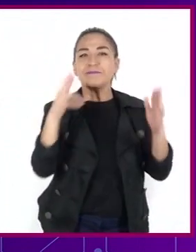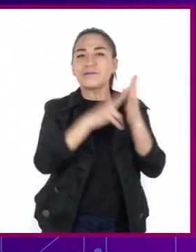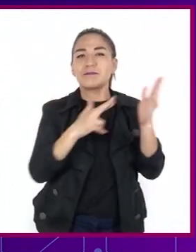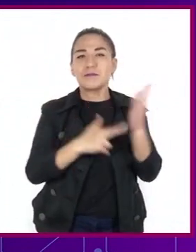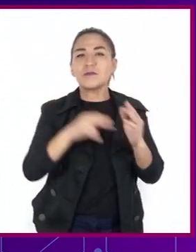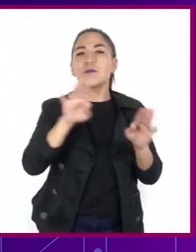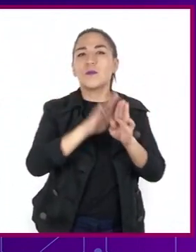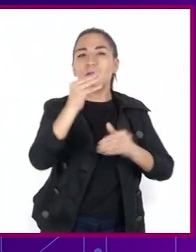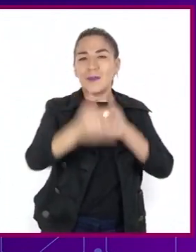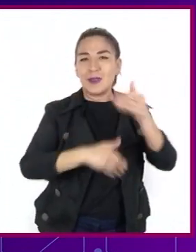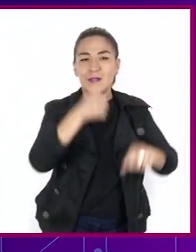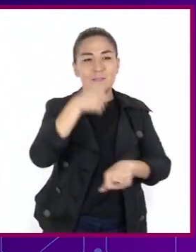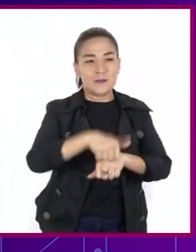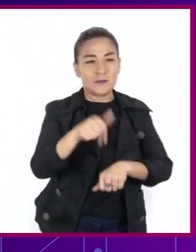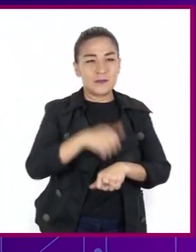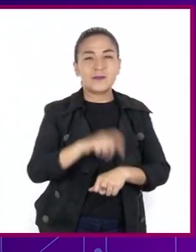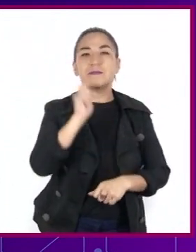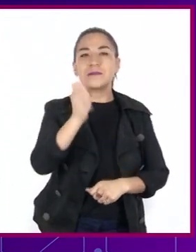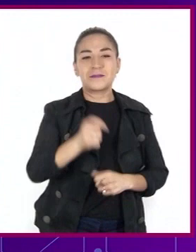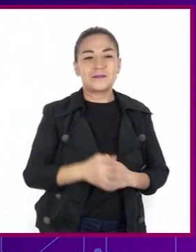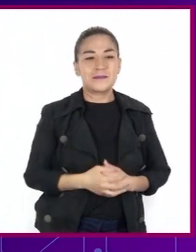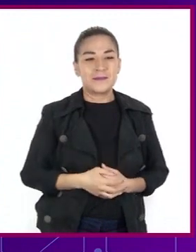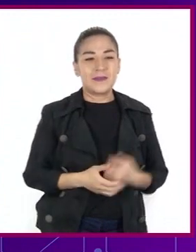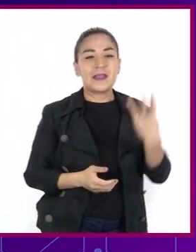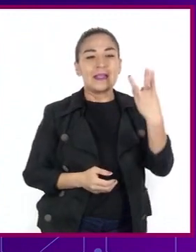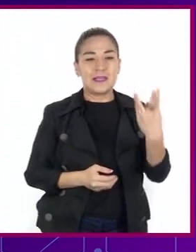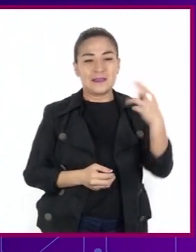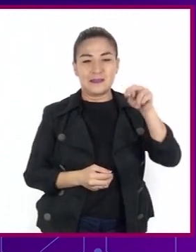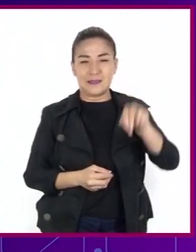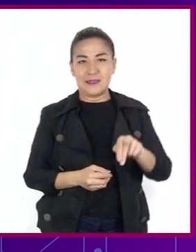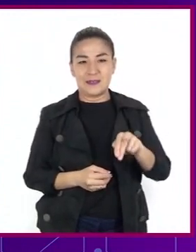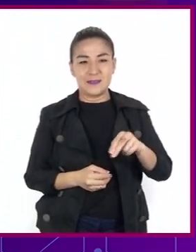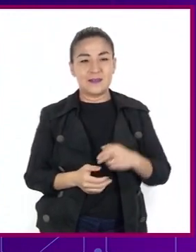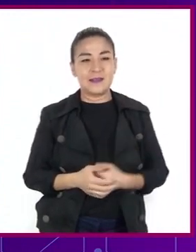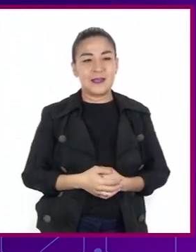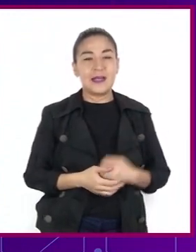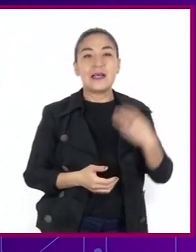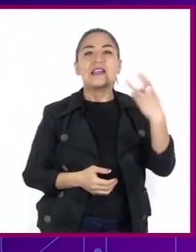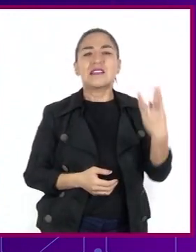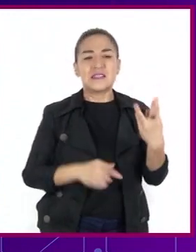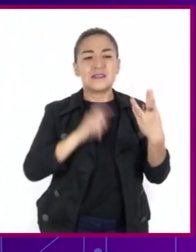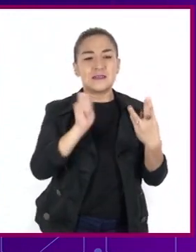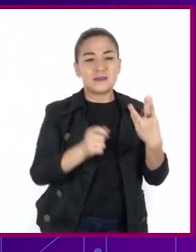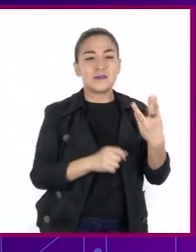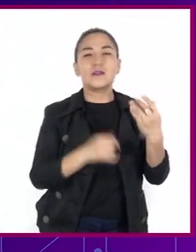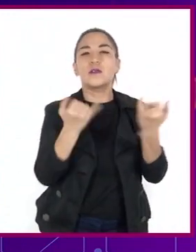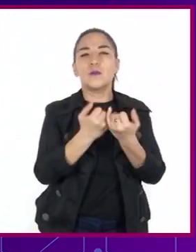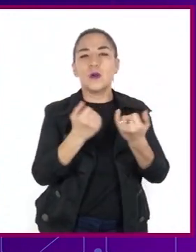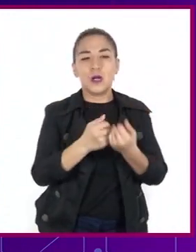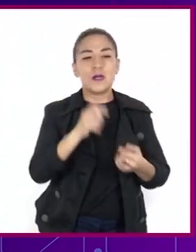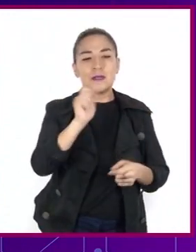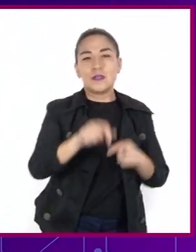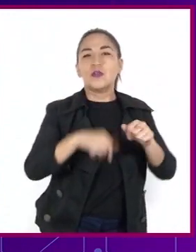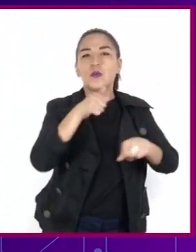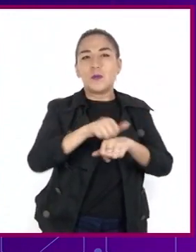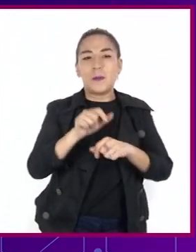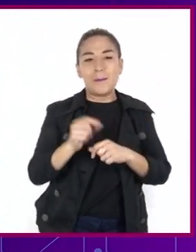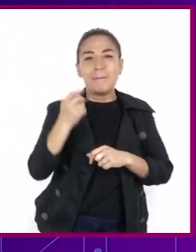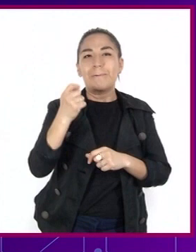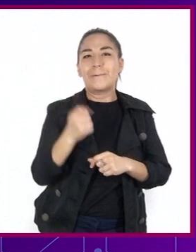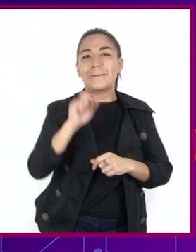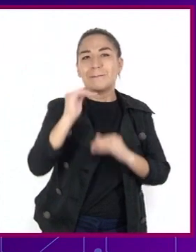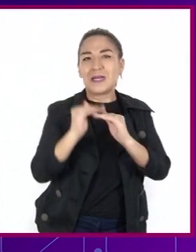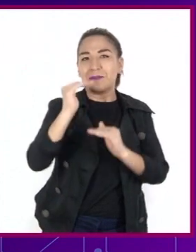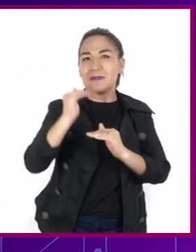la sucesión numérica que tenemos es 3n. El 3 porque la sucesión va aumentando de 3 en 3 y la